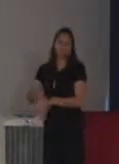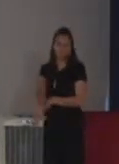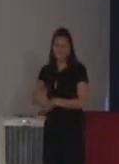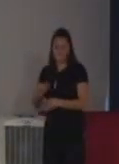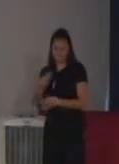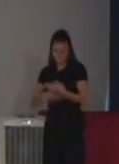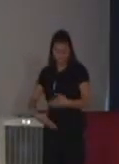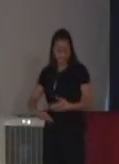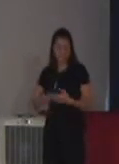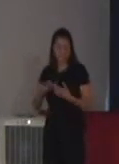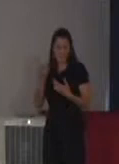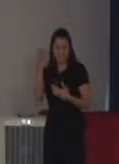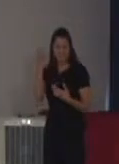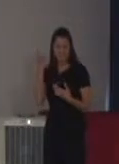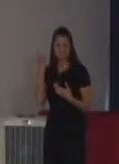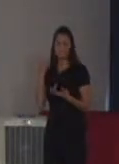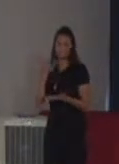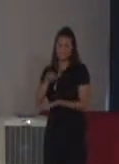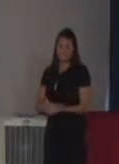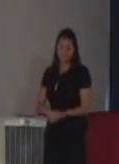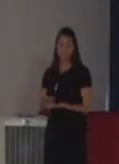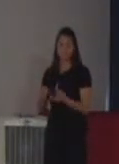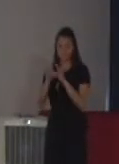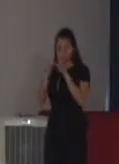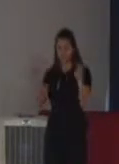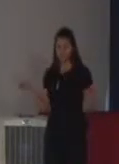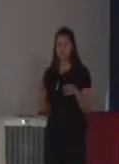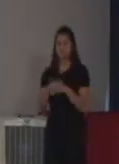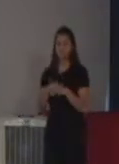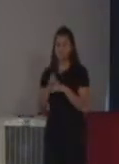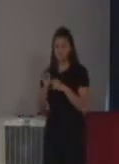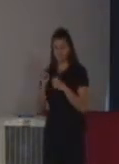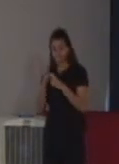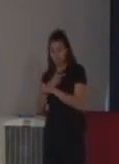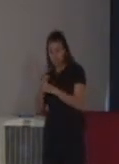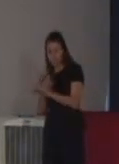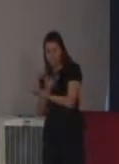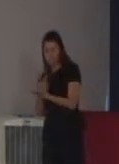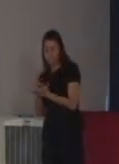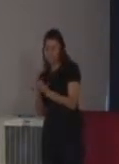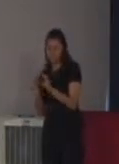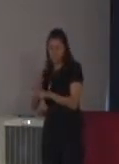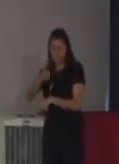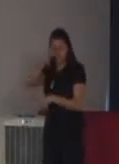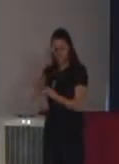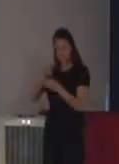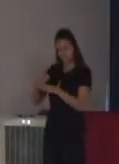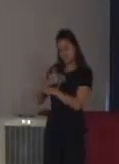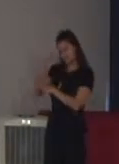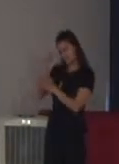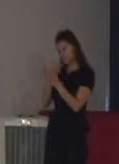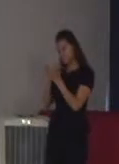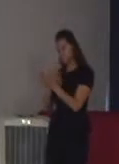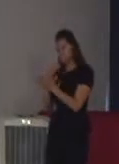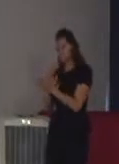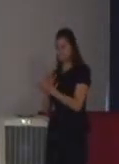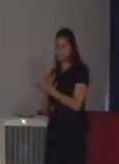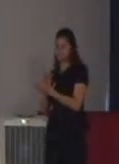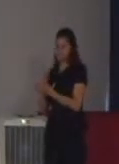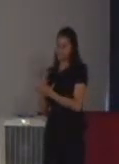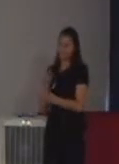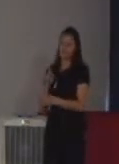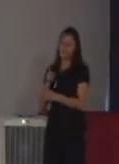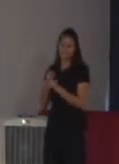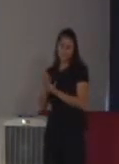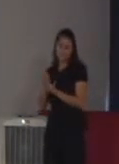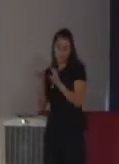que ser un tema de prioridad, o sea, de prioridad en términos de que configure, como decía la profesora, no lo voy a reiterar, pero un tema transversal,